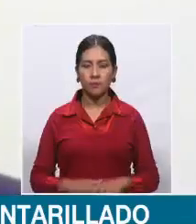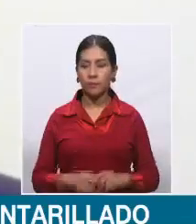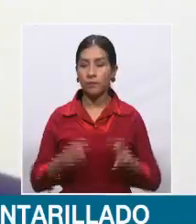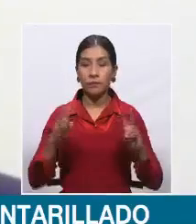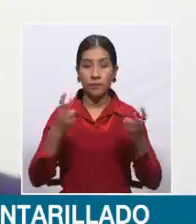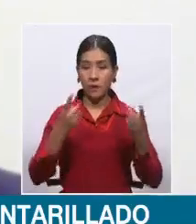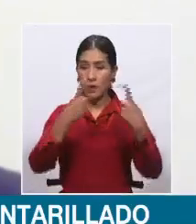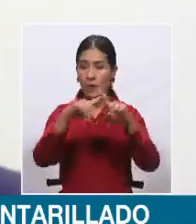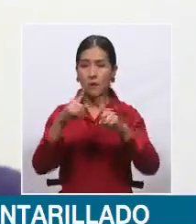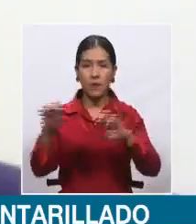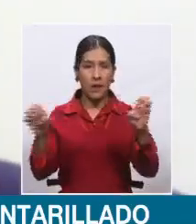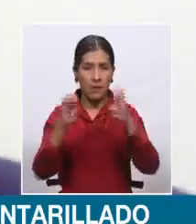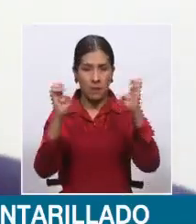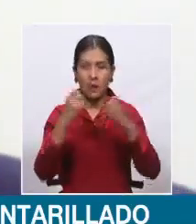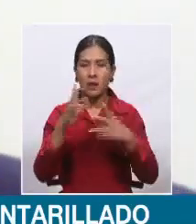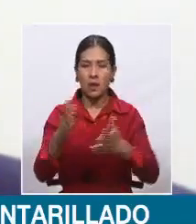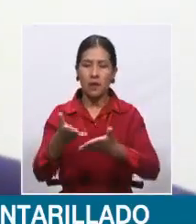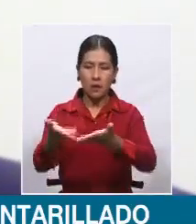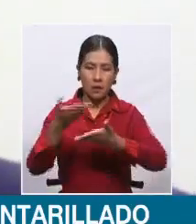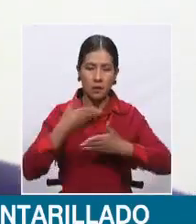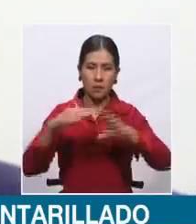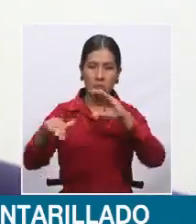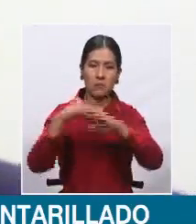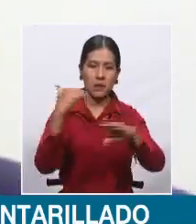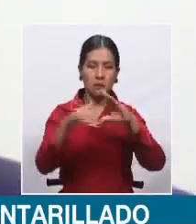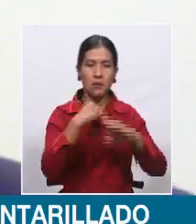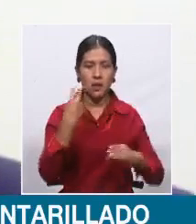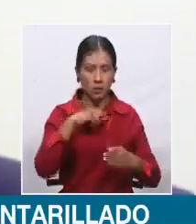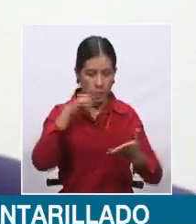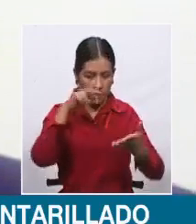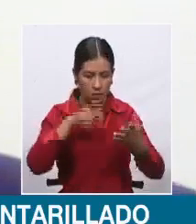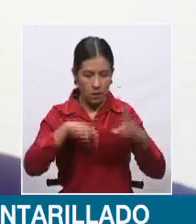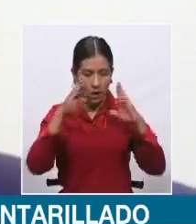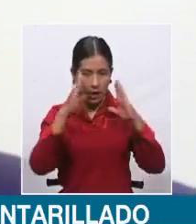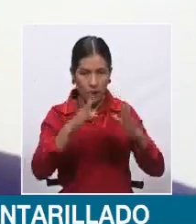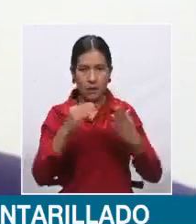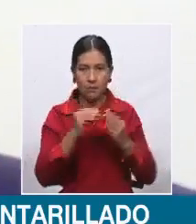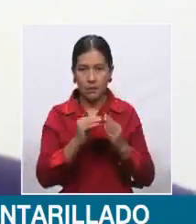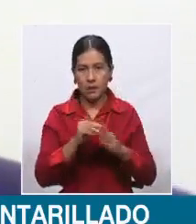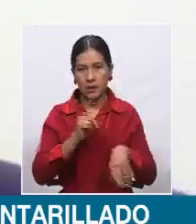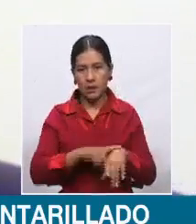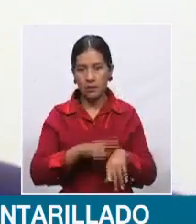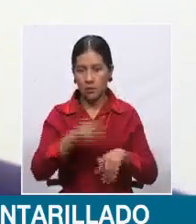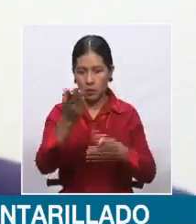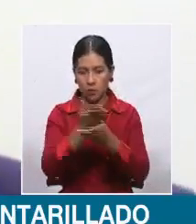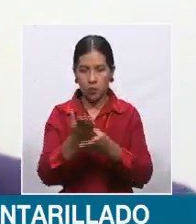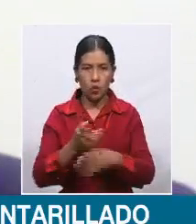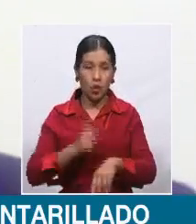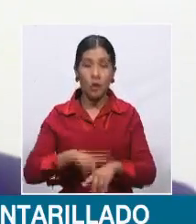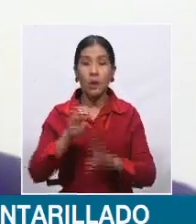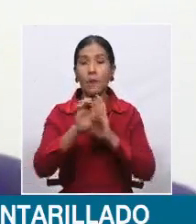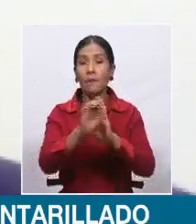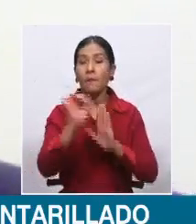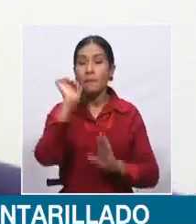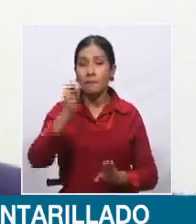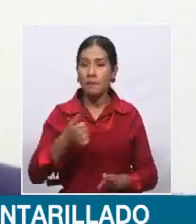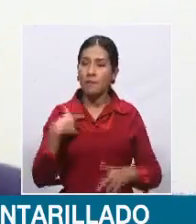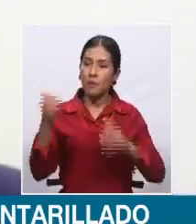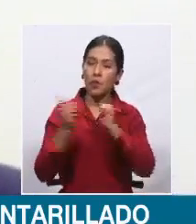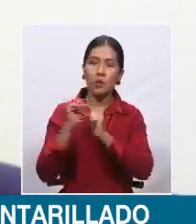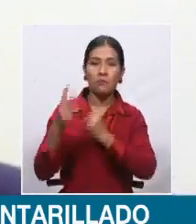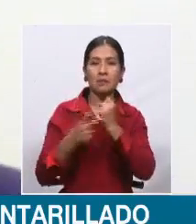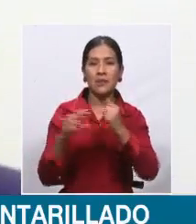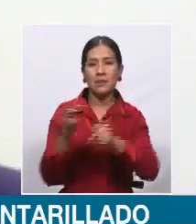estas están siendo evaluadas y atendidas al mismo tiempo, ¿no? Por ejemplo, mañana tenemos a la cabeza del Viceministerio de